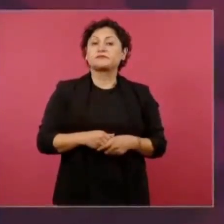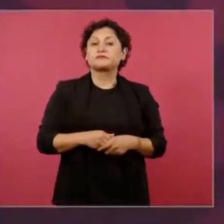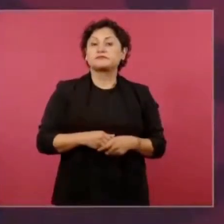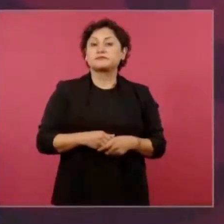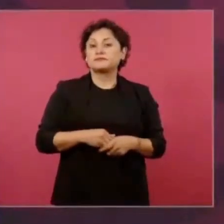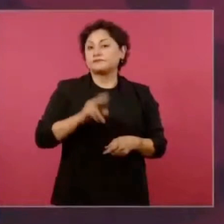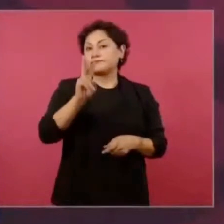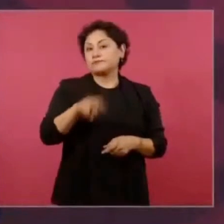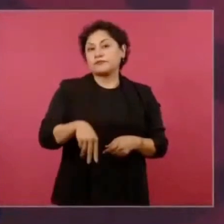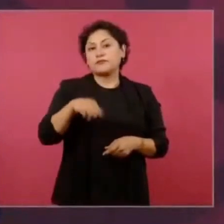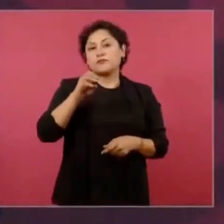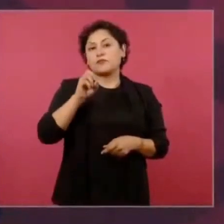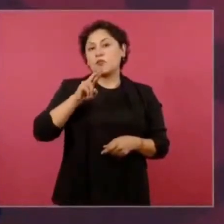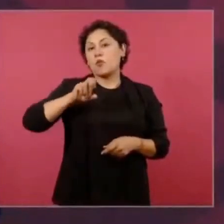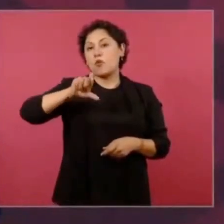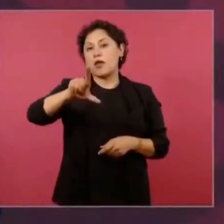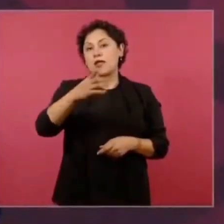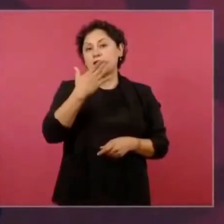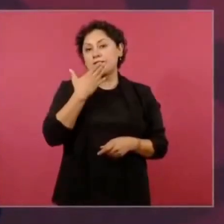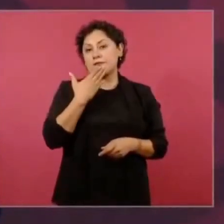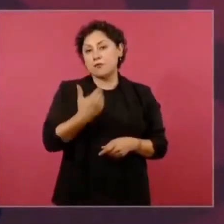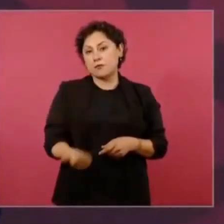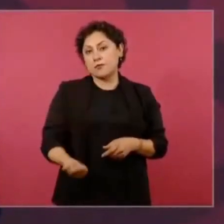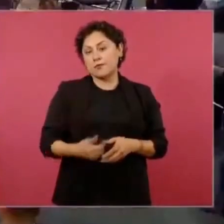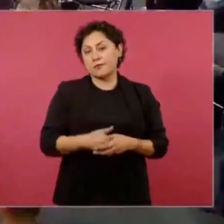completamente inmoral,